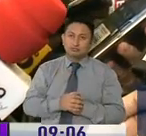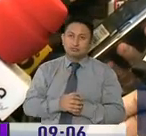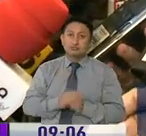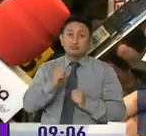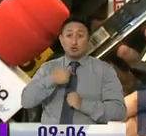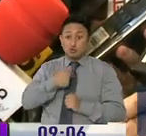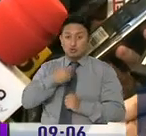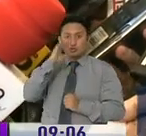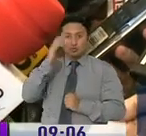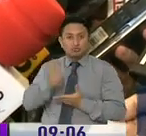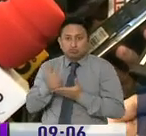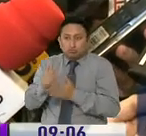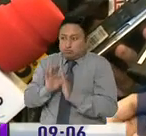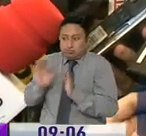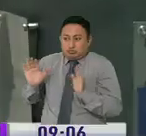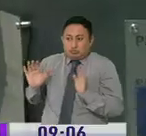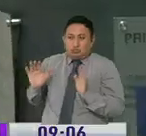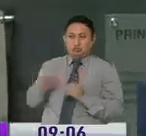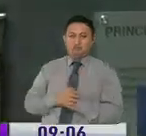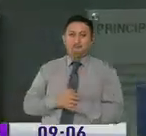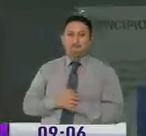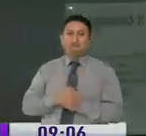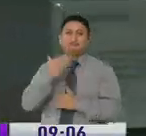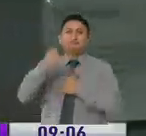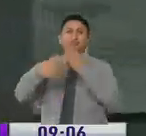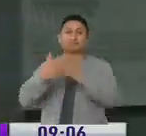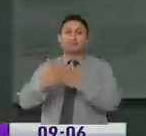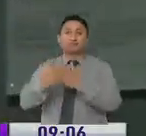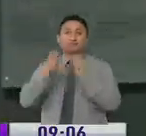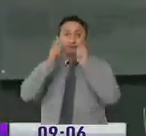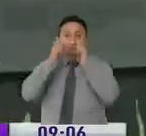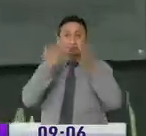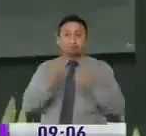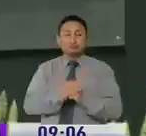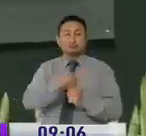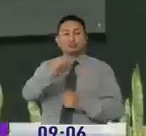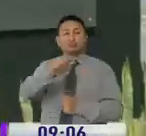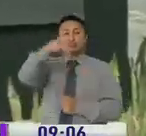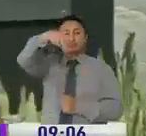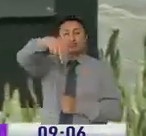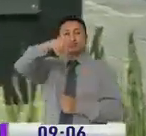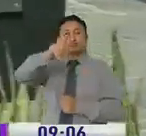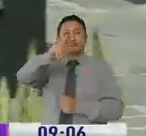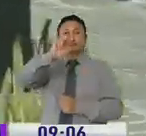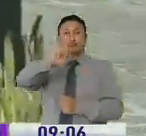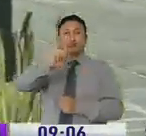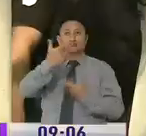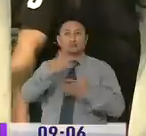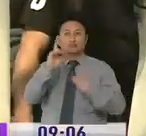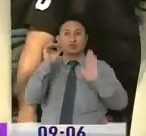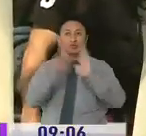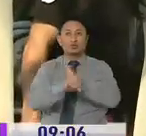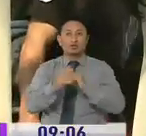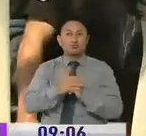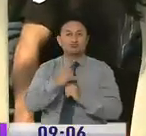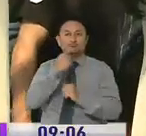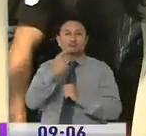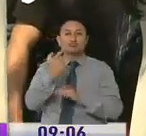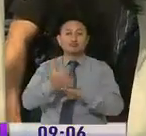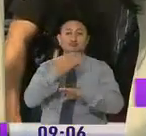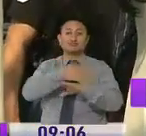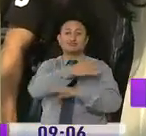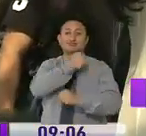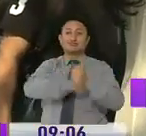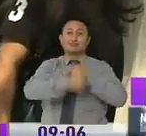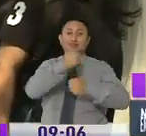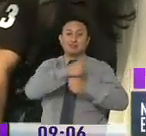favores que nunca fueron concedidos. Posterior a ello, a la Fiscalía llegó Andrea Utreras, quien concretó su denuncia. Asegura que en el tiempo en el que trabajó